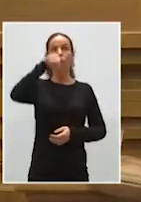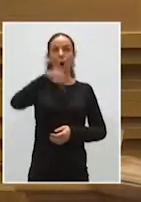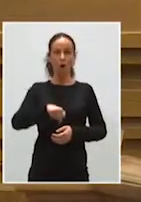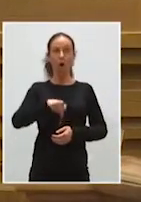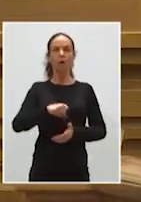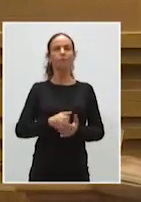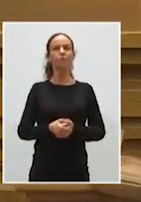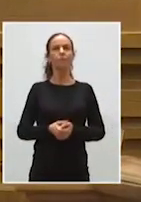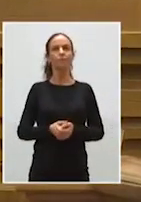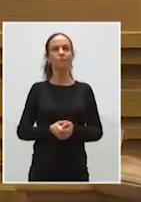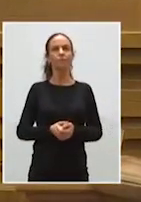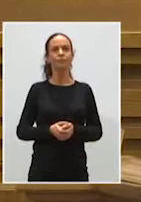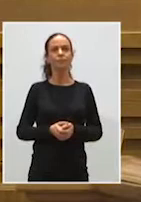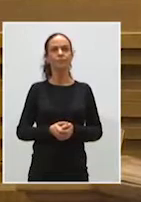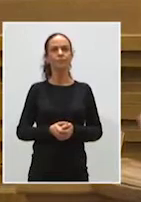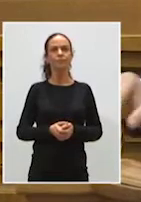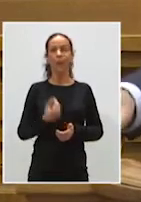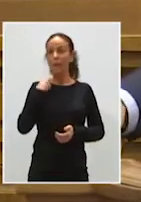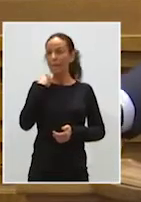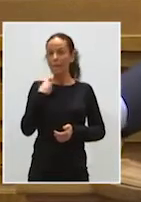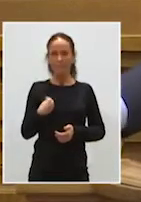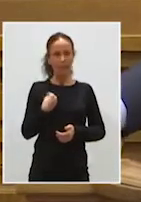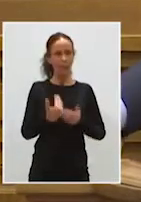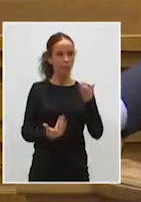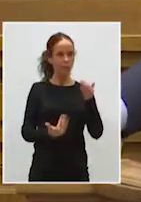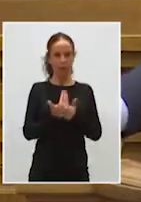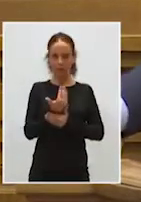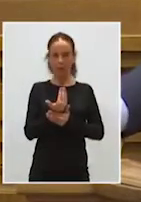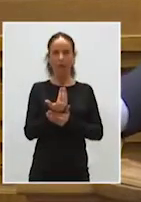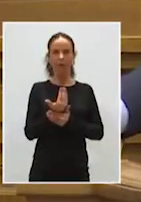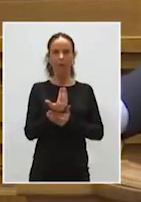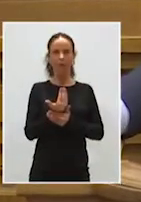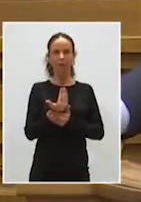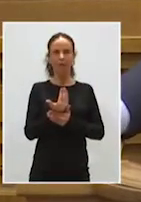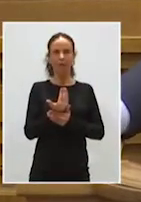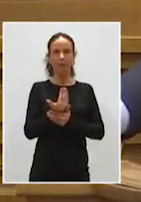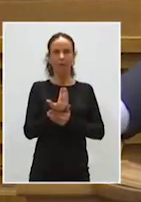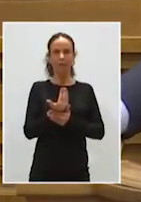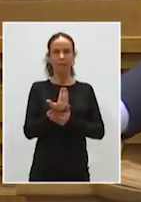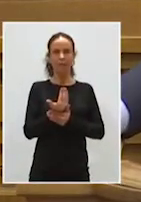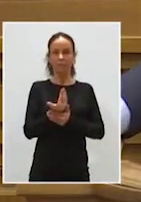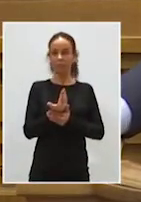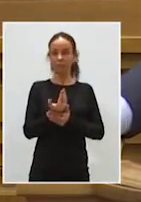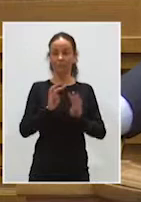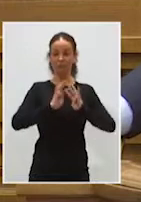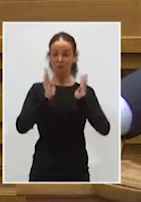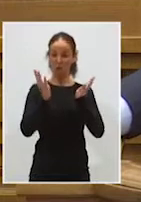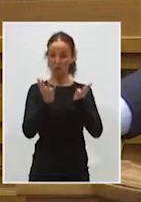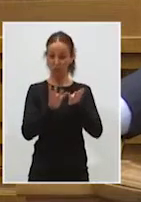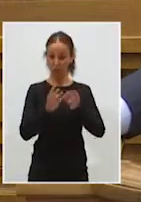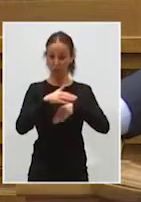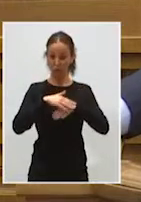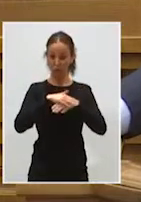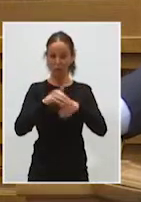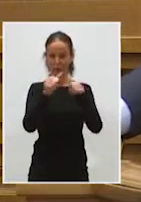va de año considerando que estos son los efectos de la gestión de page núñez realizaba estas informaciones tras conocer que castilla la-mancha según el informe